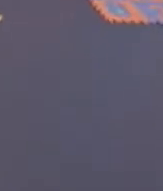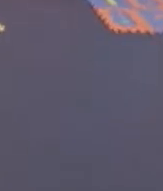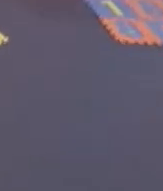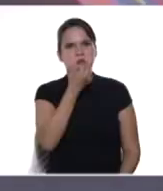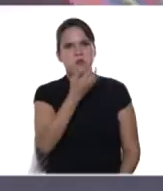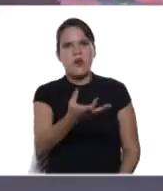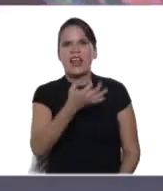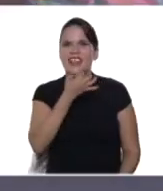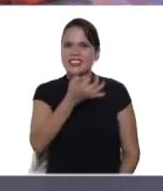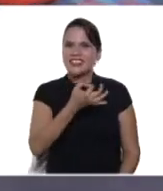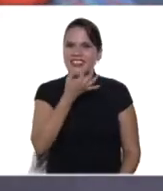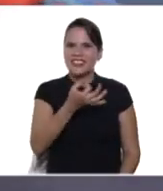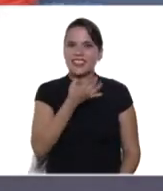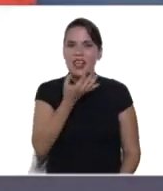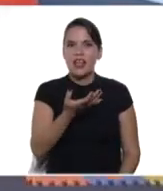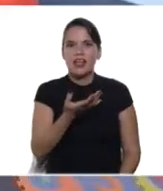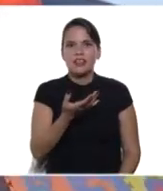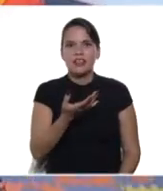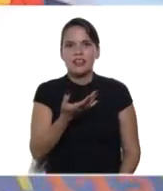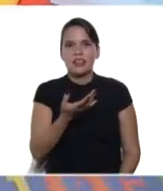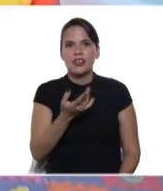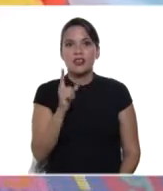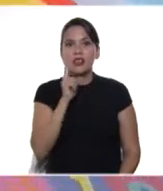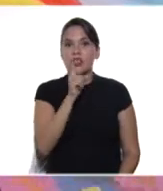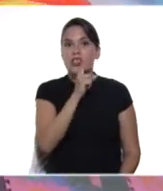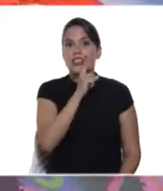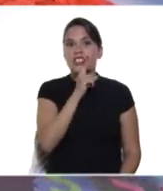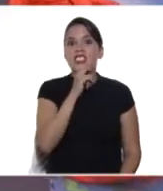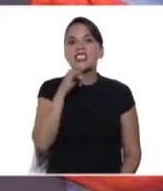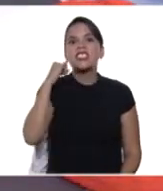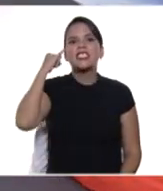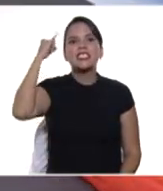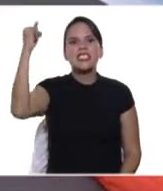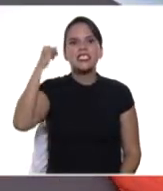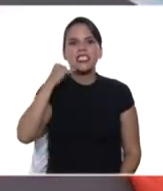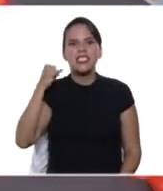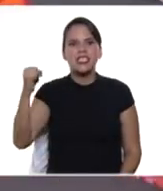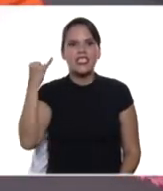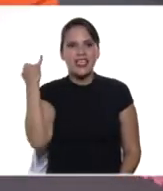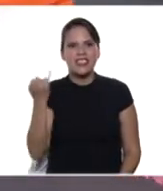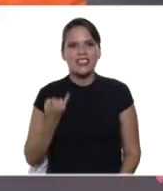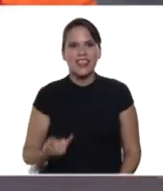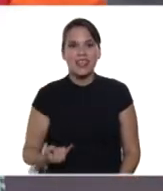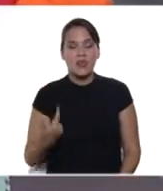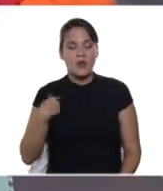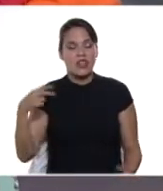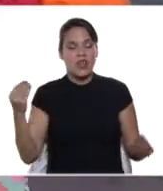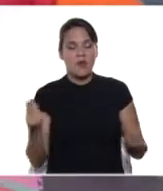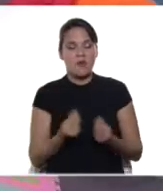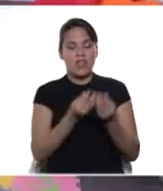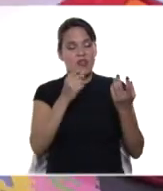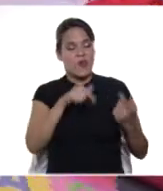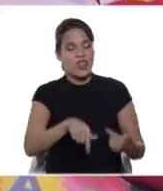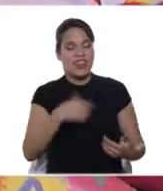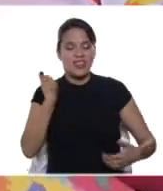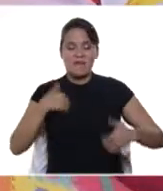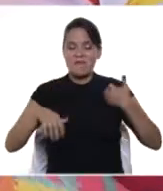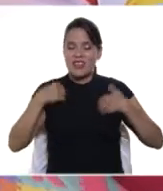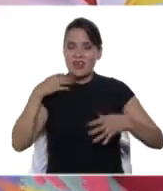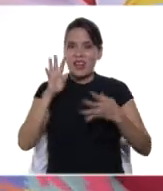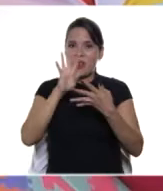Muy buenas tardes, mi nombre es Cianya Colmenares y los voy a estar acompañando hoy en este miércoles